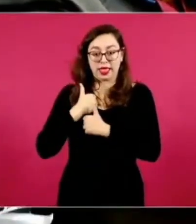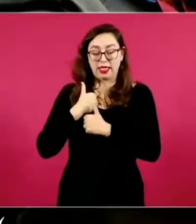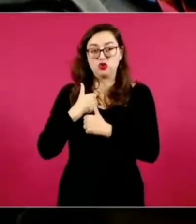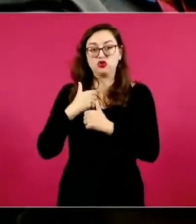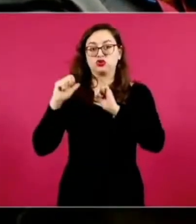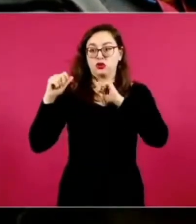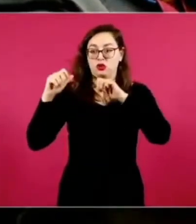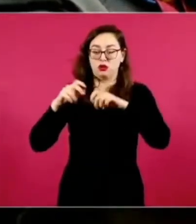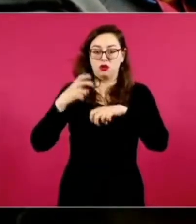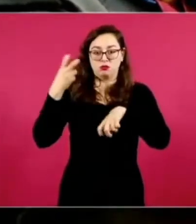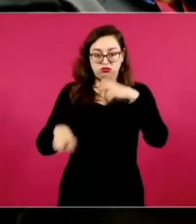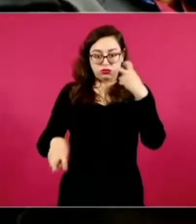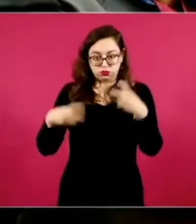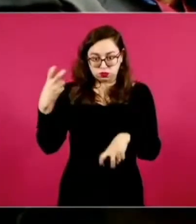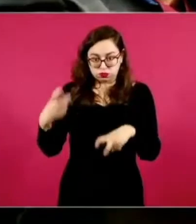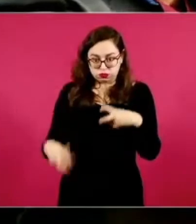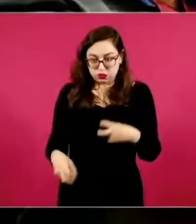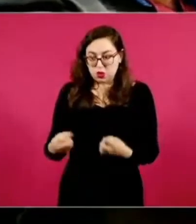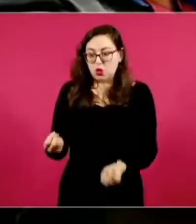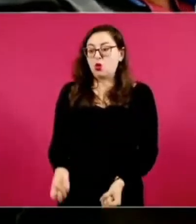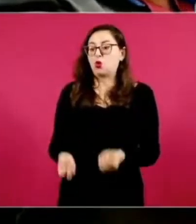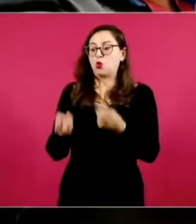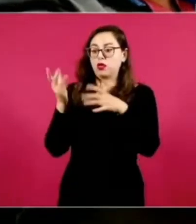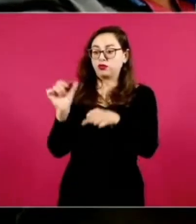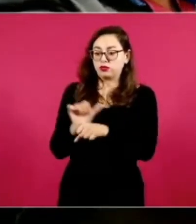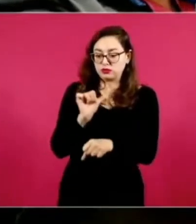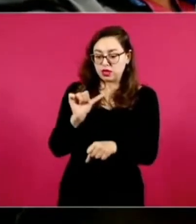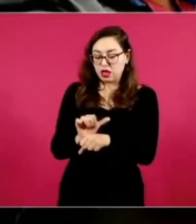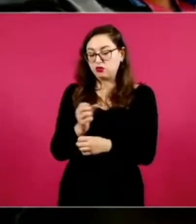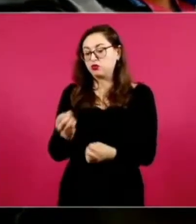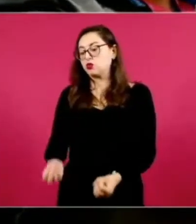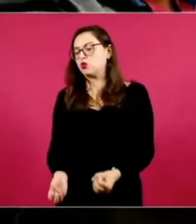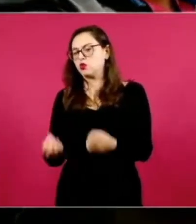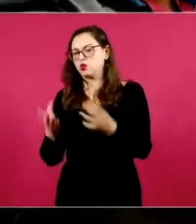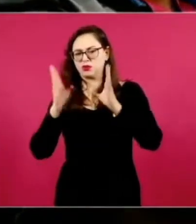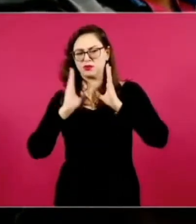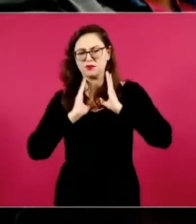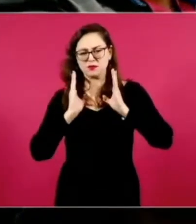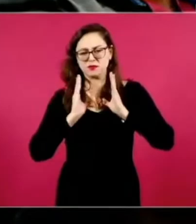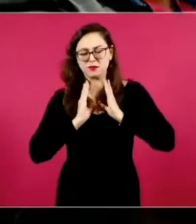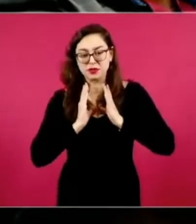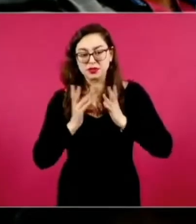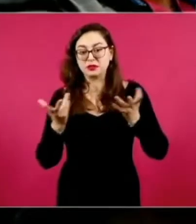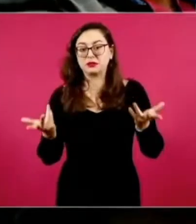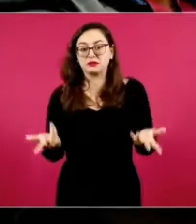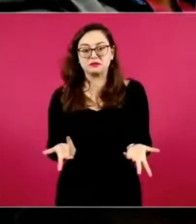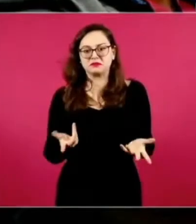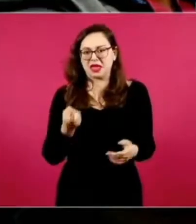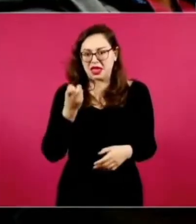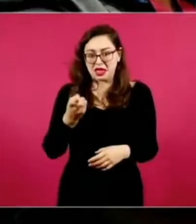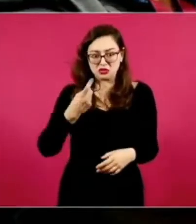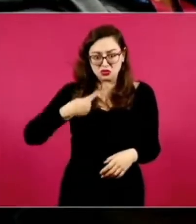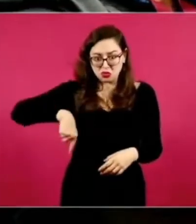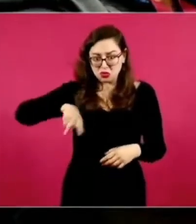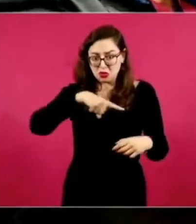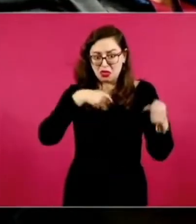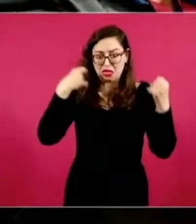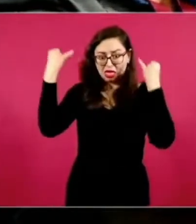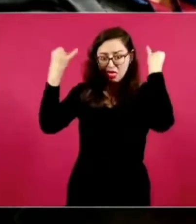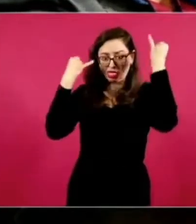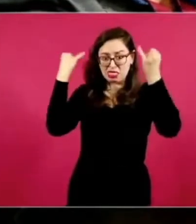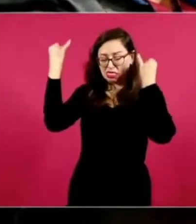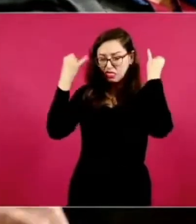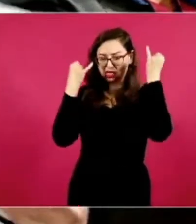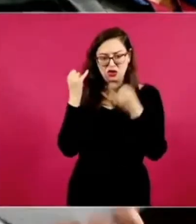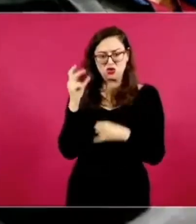los datos, cuántos vehículos, cuántos militares, y no tienen por qué inventar.